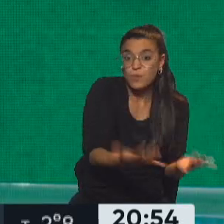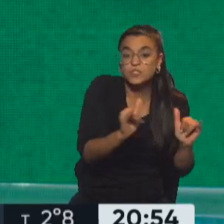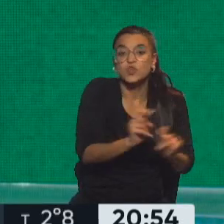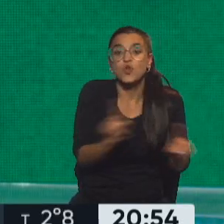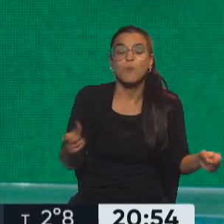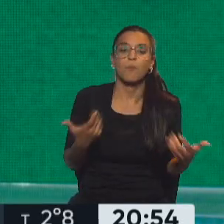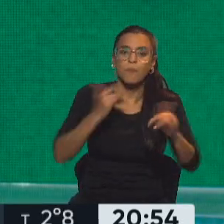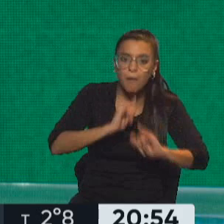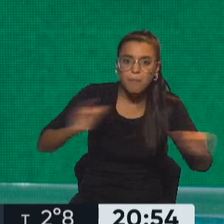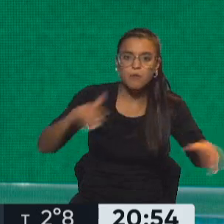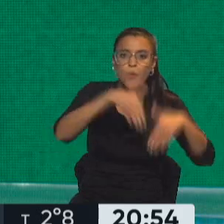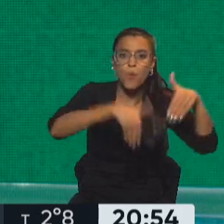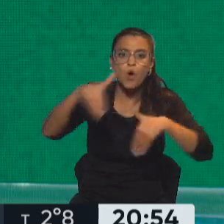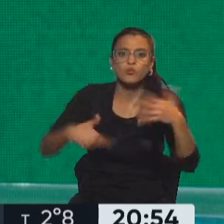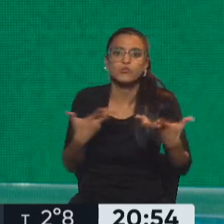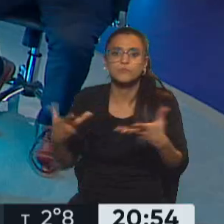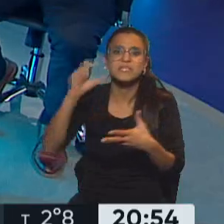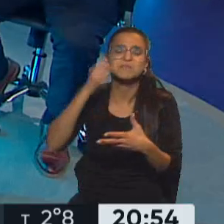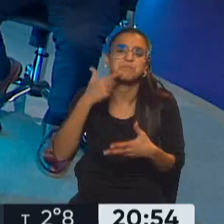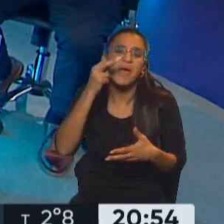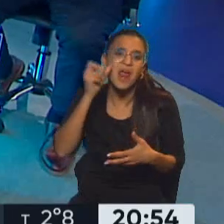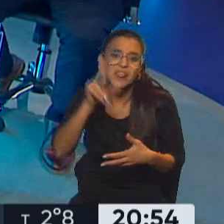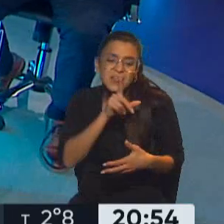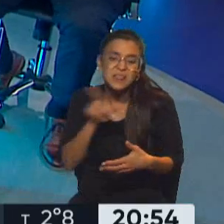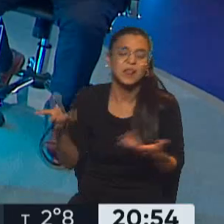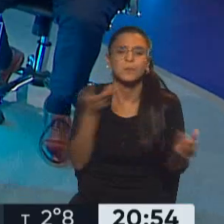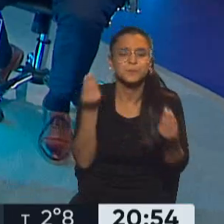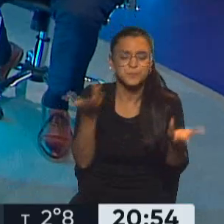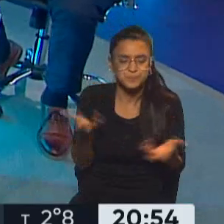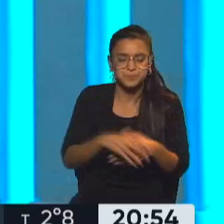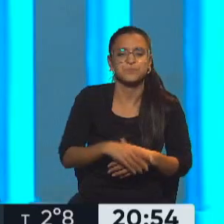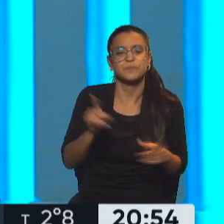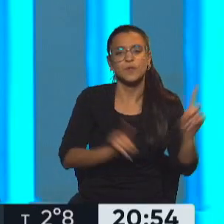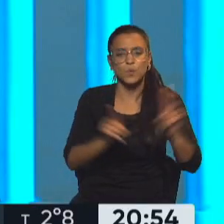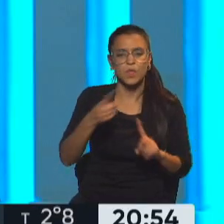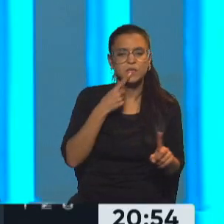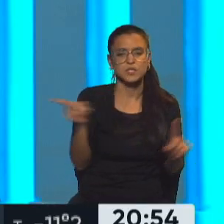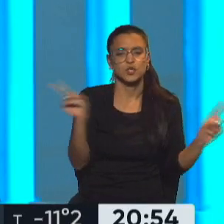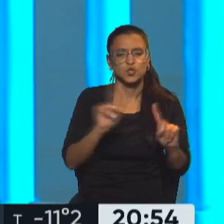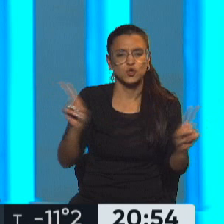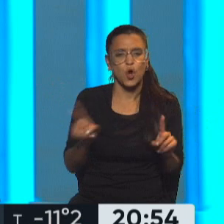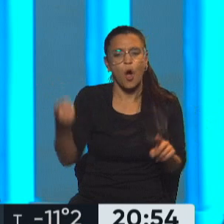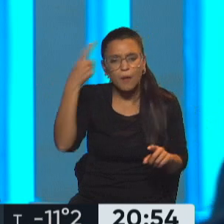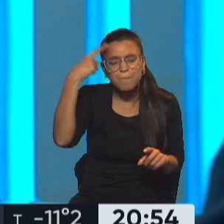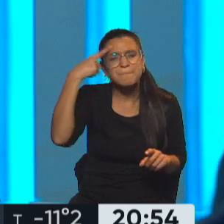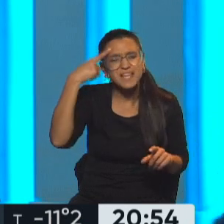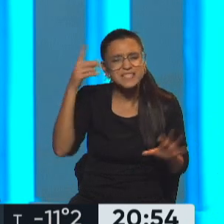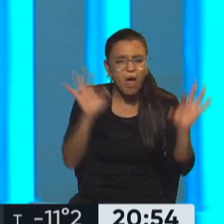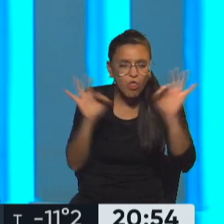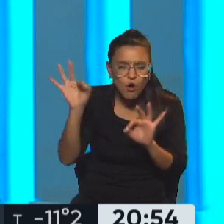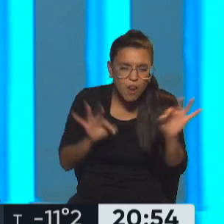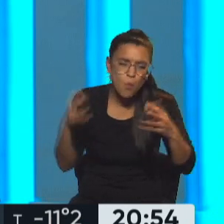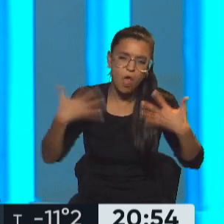en busca de aquellos votos que se van para el lado de Espert, para la derecha más radicalizada. Algunos dicen, no, esto es muy cerebral, está muy